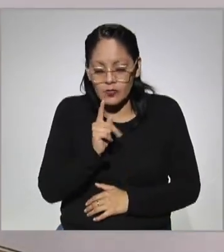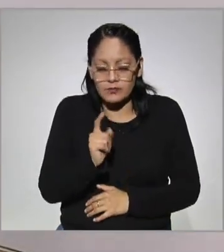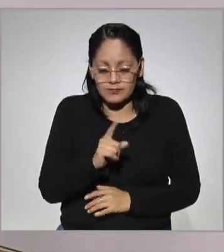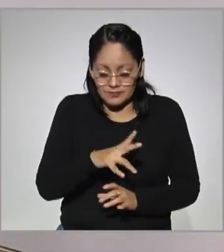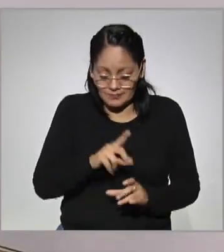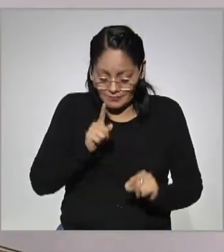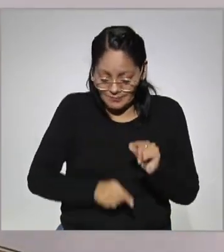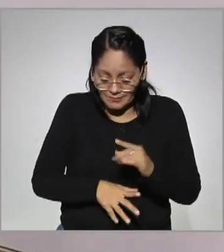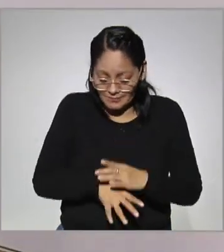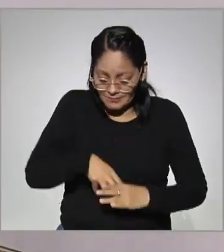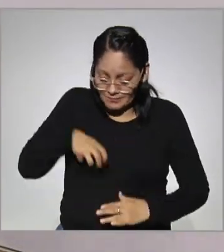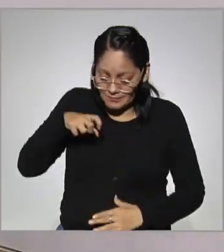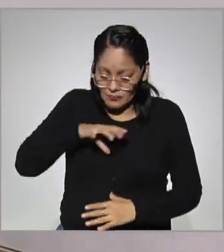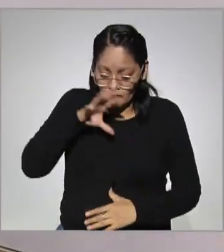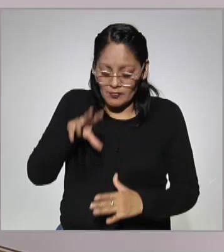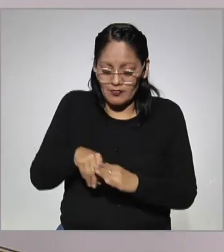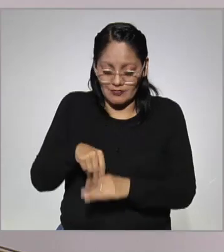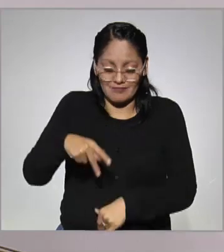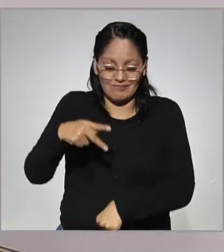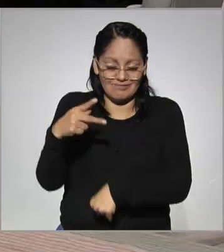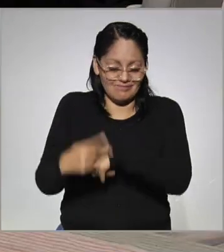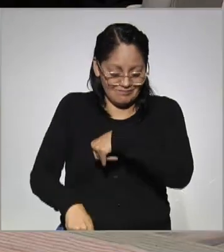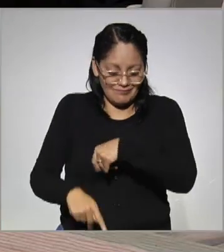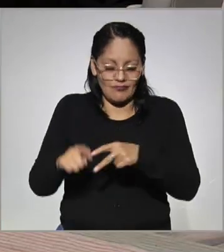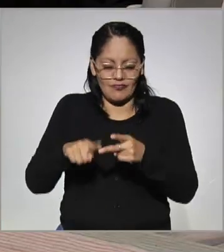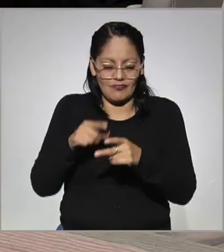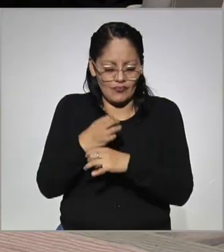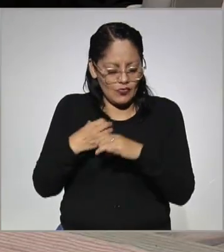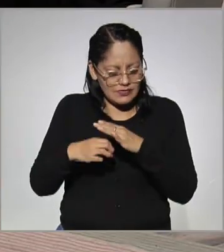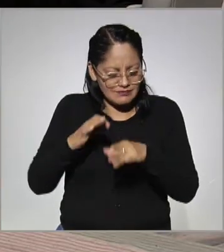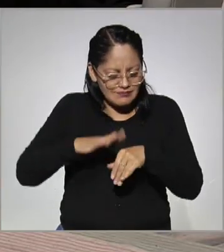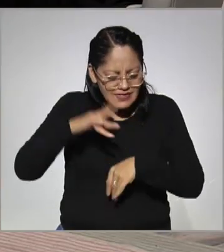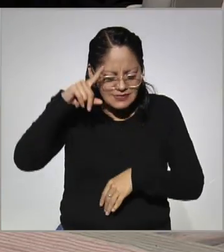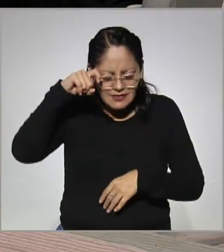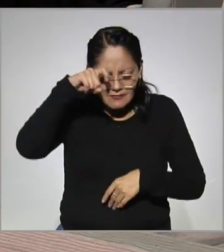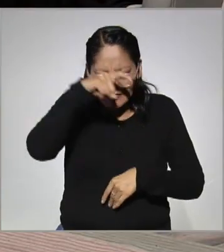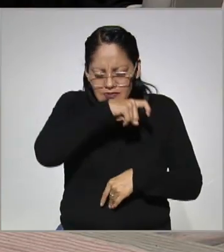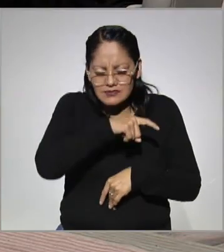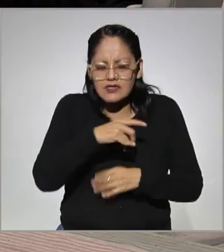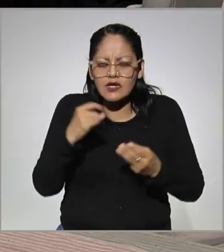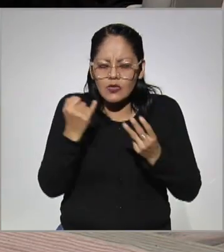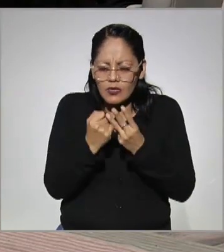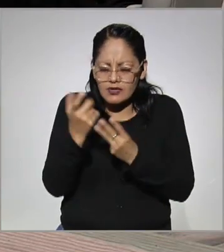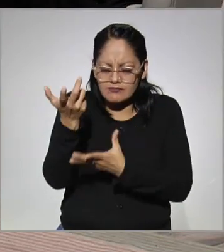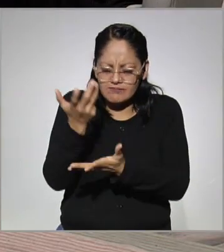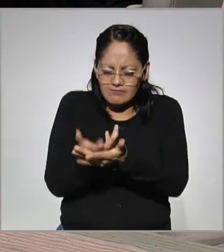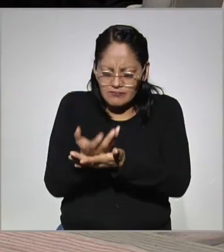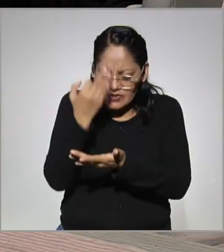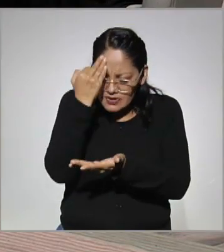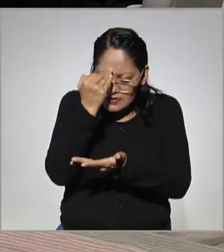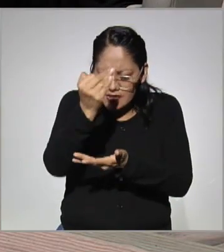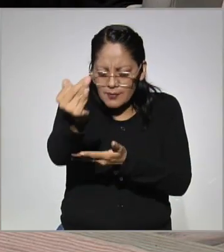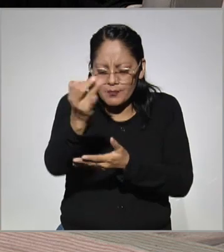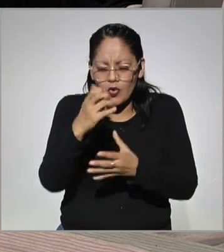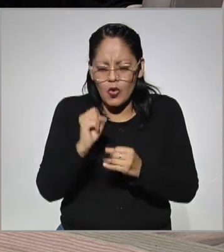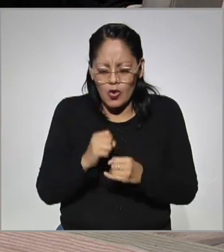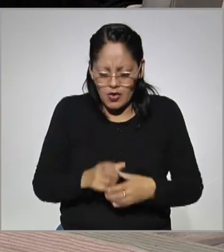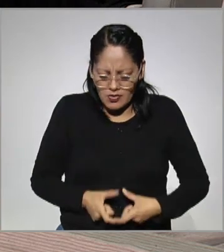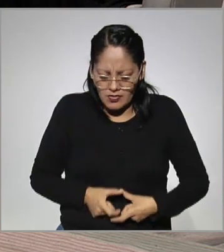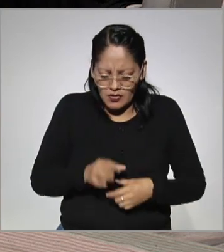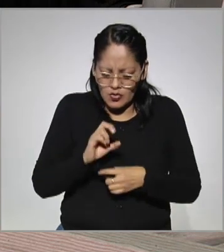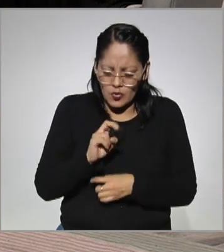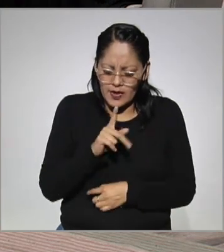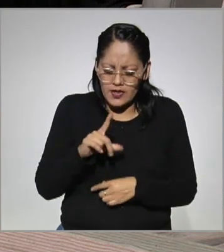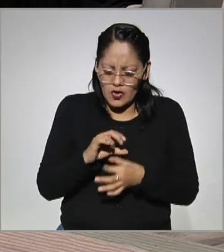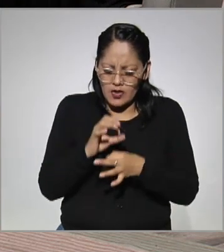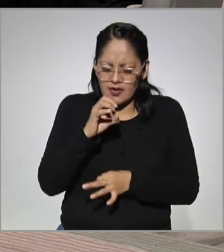es mucho más riesgo, implica mucho más cosas quirúrgicamente y en incapacidad que quitar un cachito de cuello. Yo,